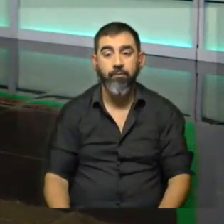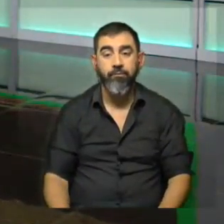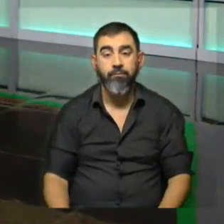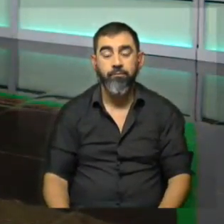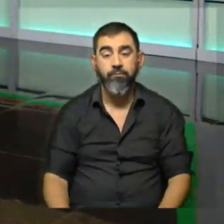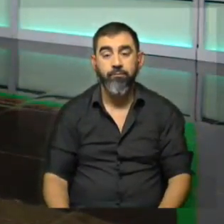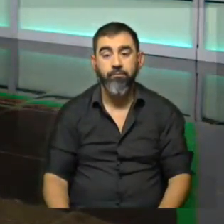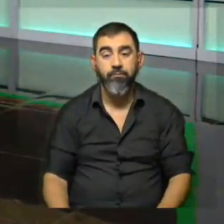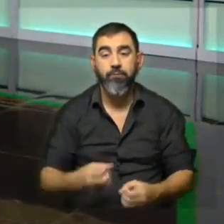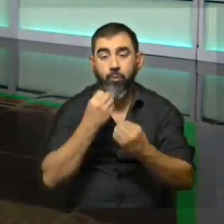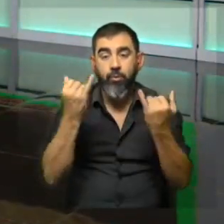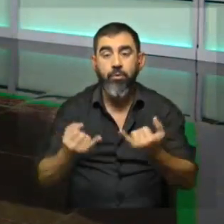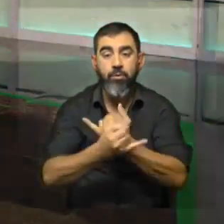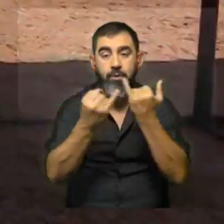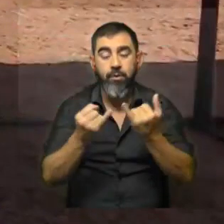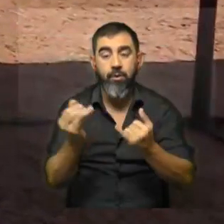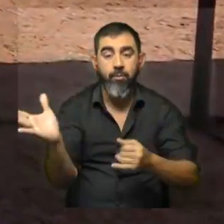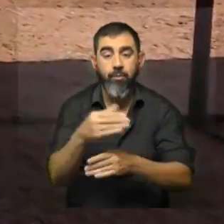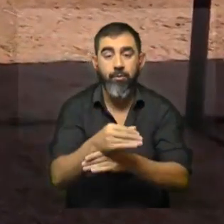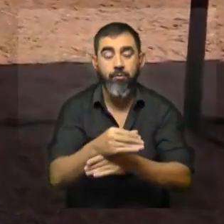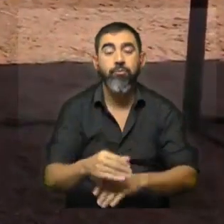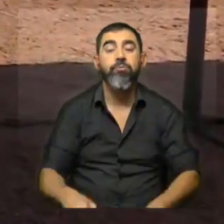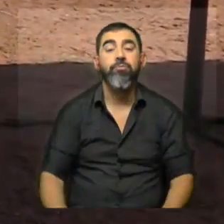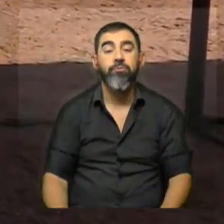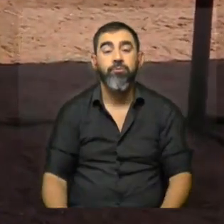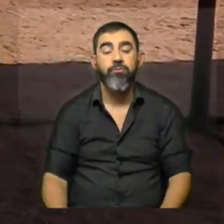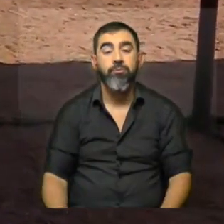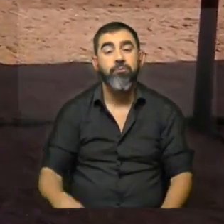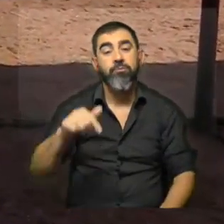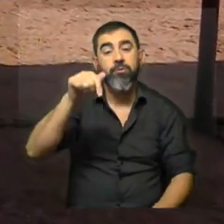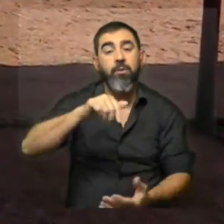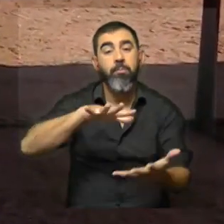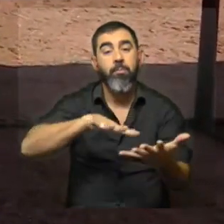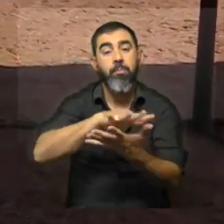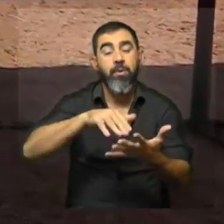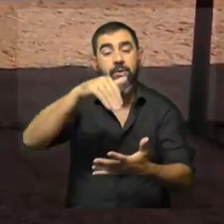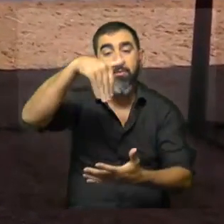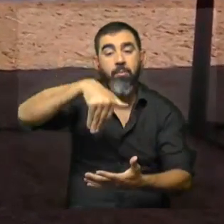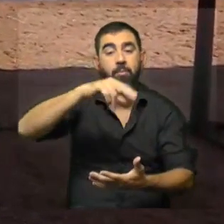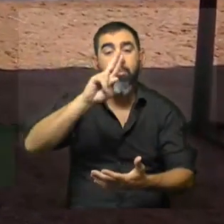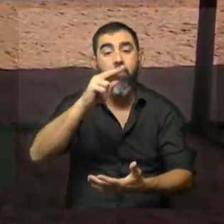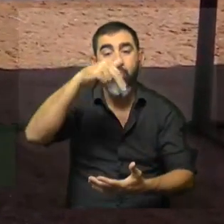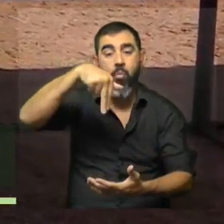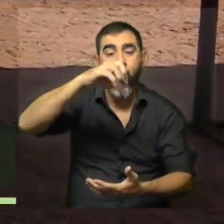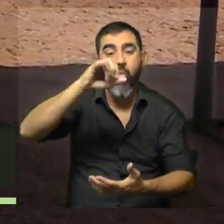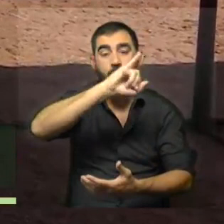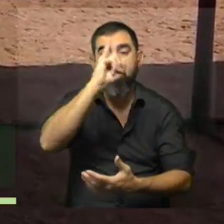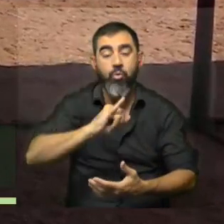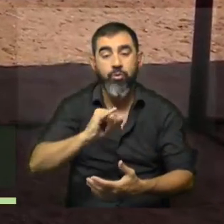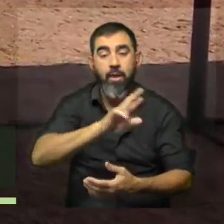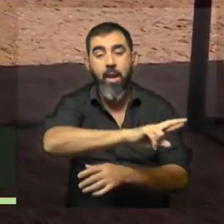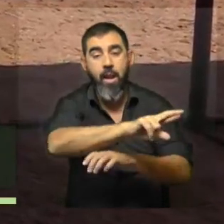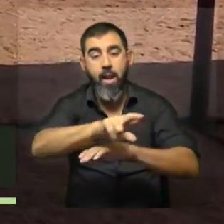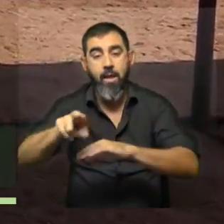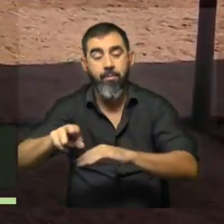José María Pilar Buen día para ustedes y desde luego para nuestros televidentes estamos en la plaza Daniel Muñoz aquí en la rambla de truvil